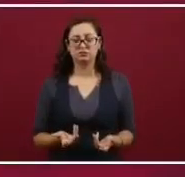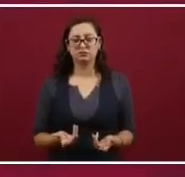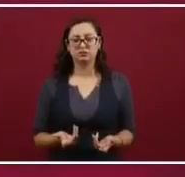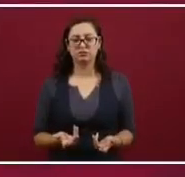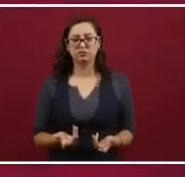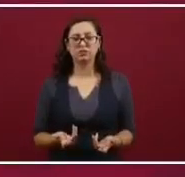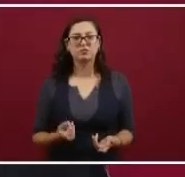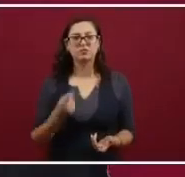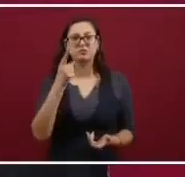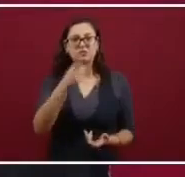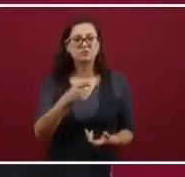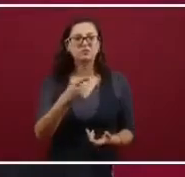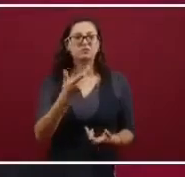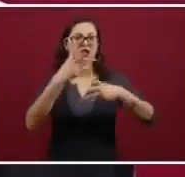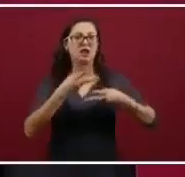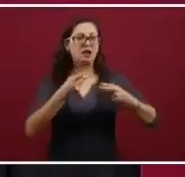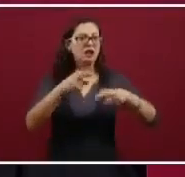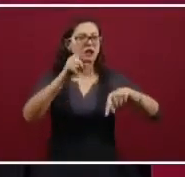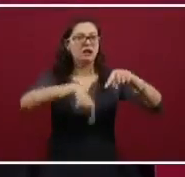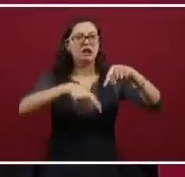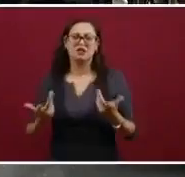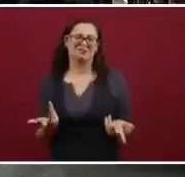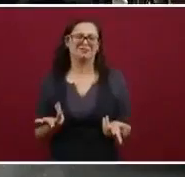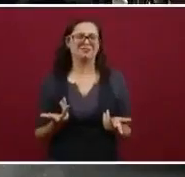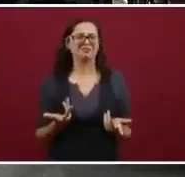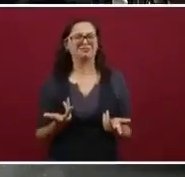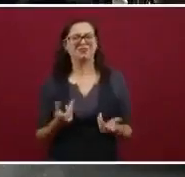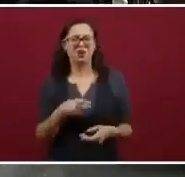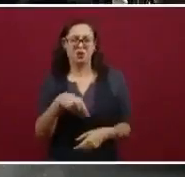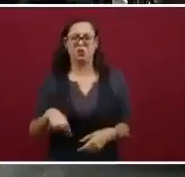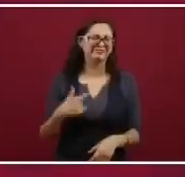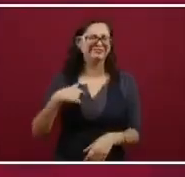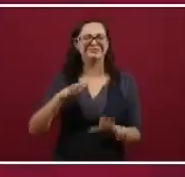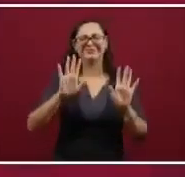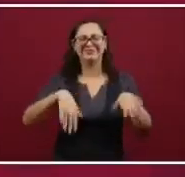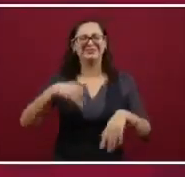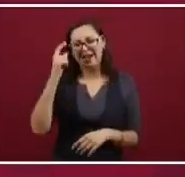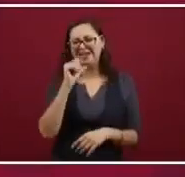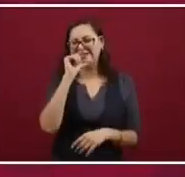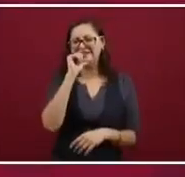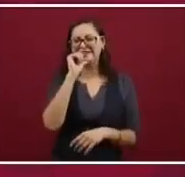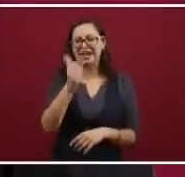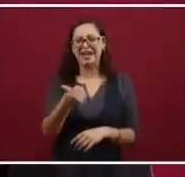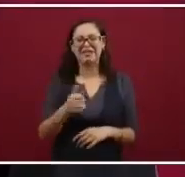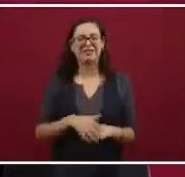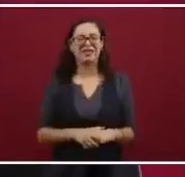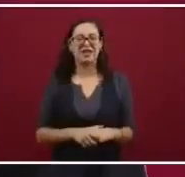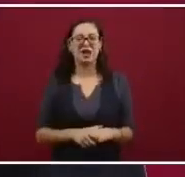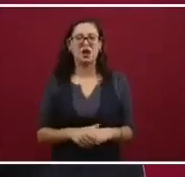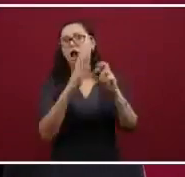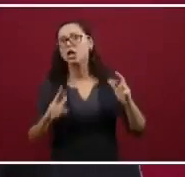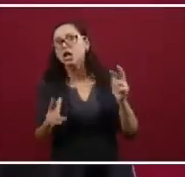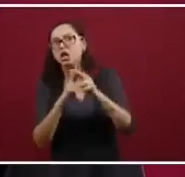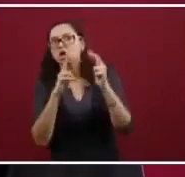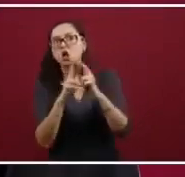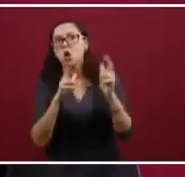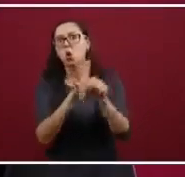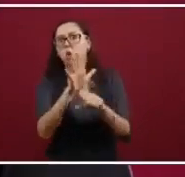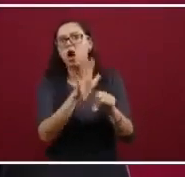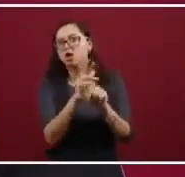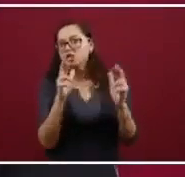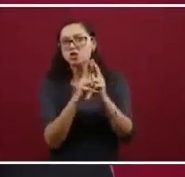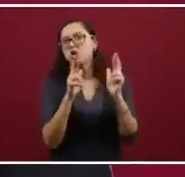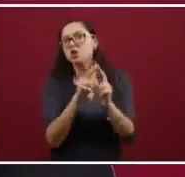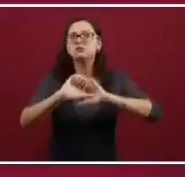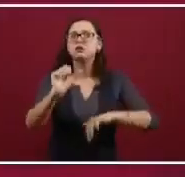a eliminar los gatos del palacio. Pobres gatos. ¿Qué culpa tienen? O que quieren saber de qué religión soy, que por qué no canto